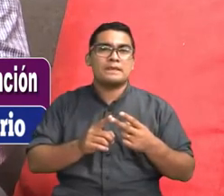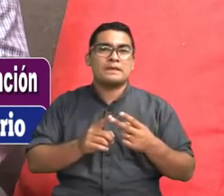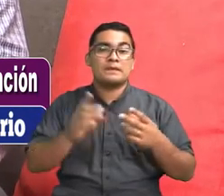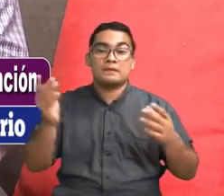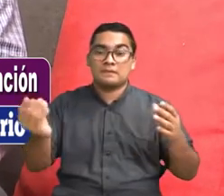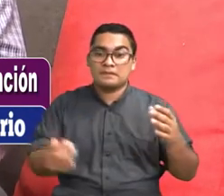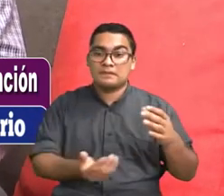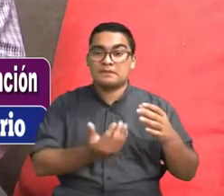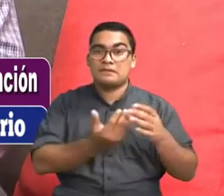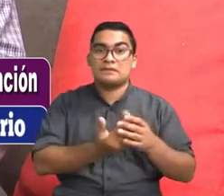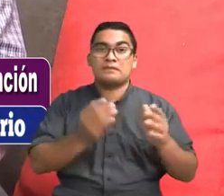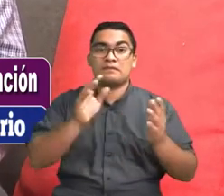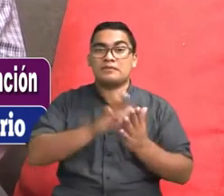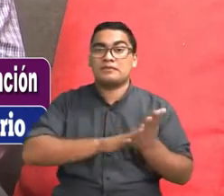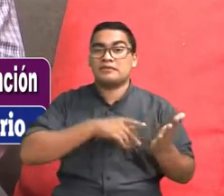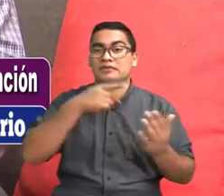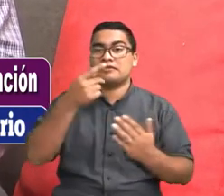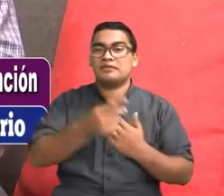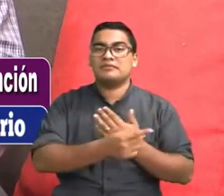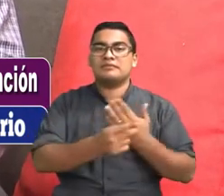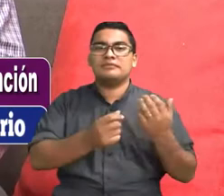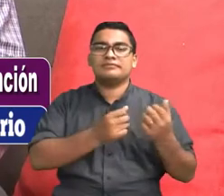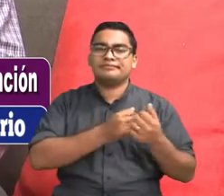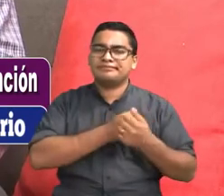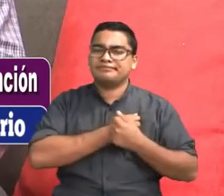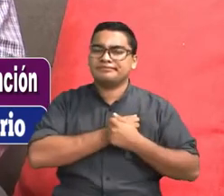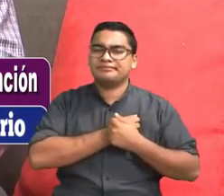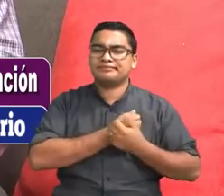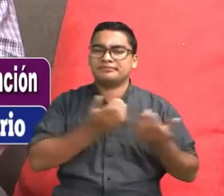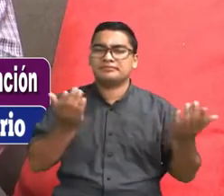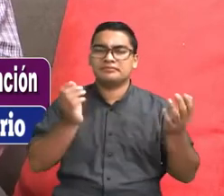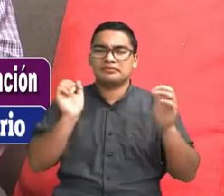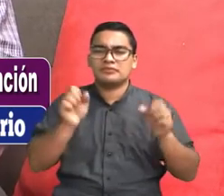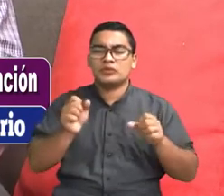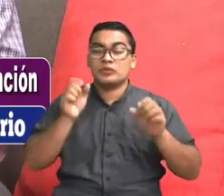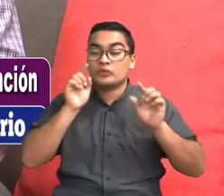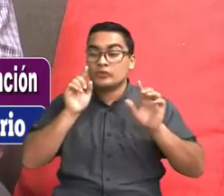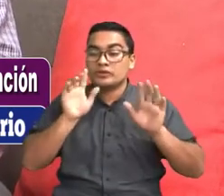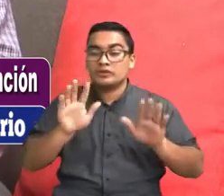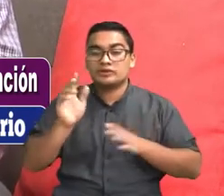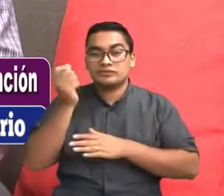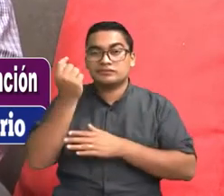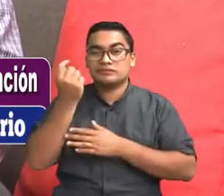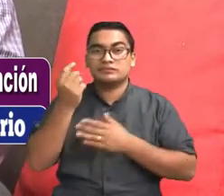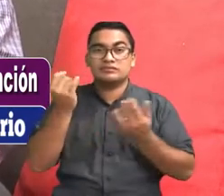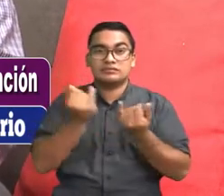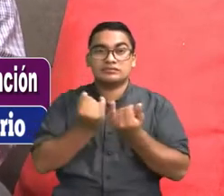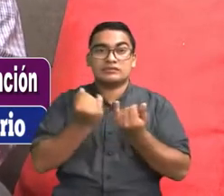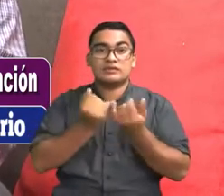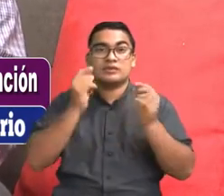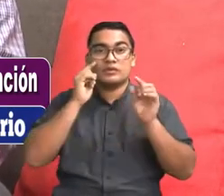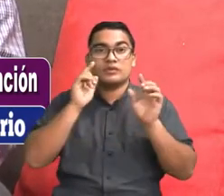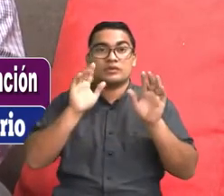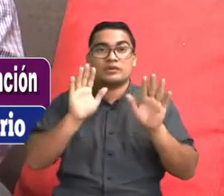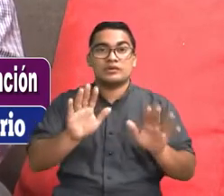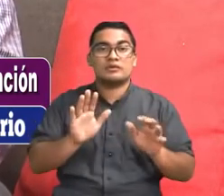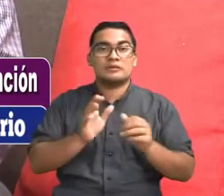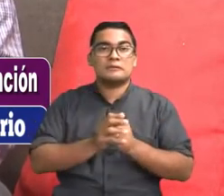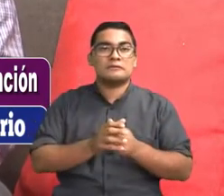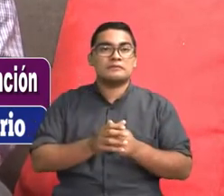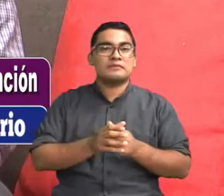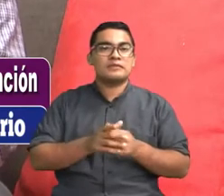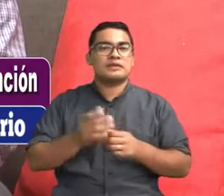Amor, ¿qué significa y cómo podemos entenderlo desde esa perspectiva de cuido? Porque son en principio protección.